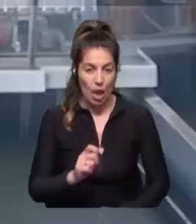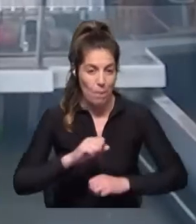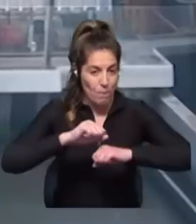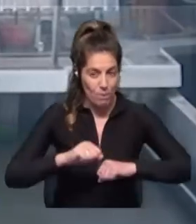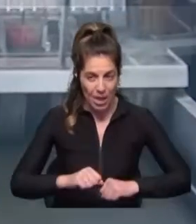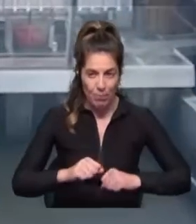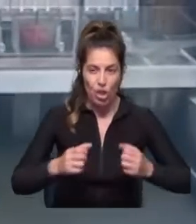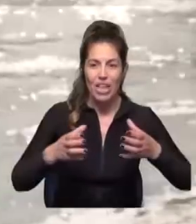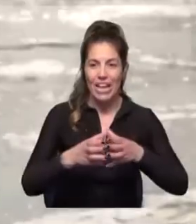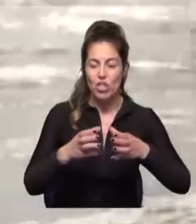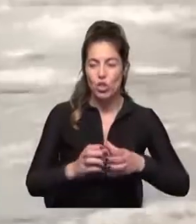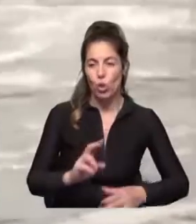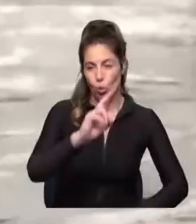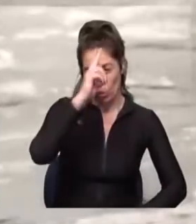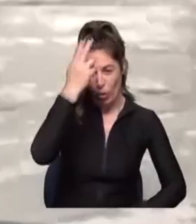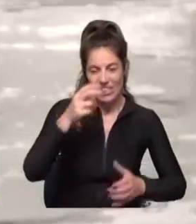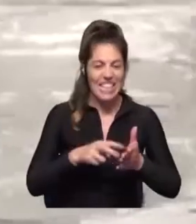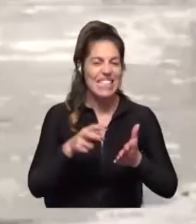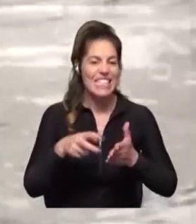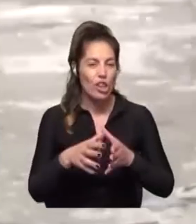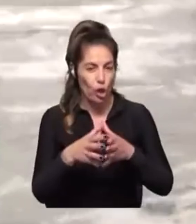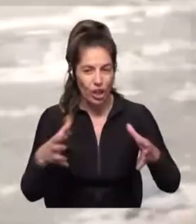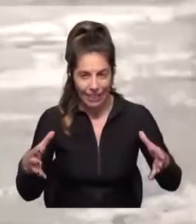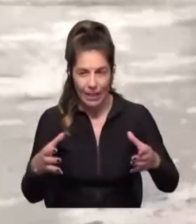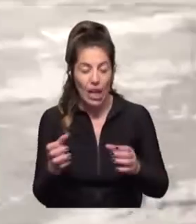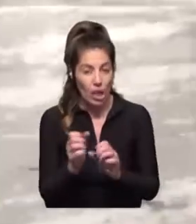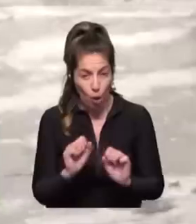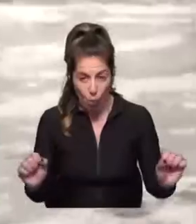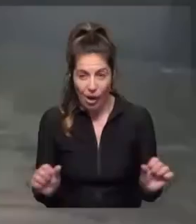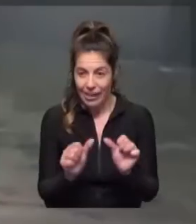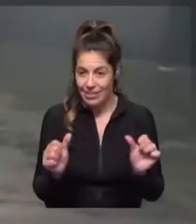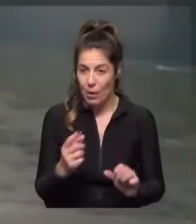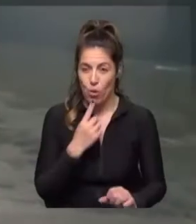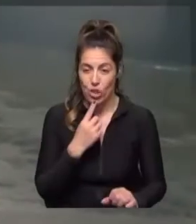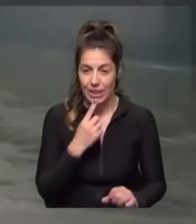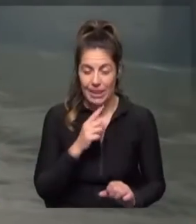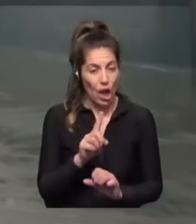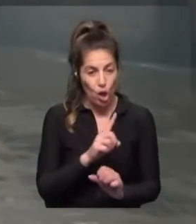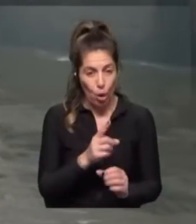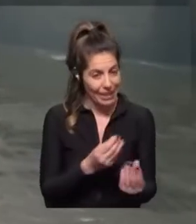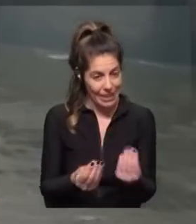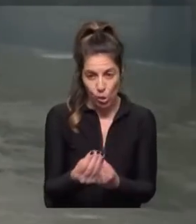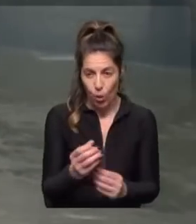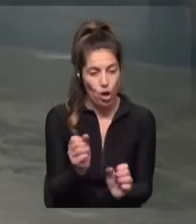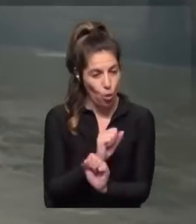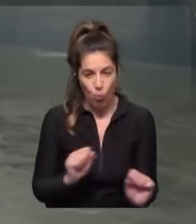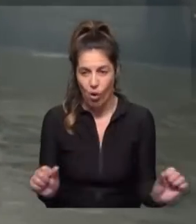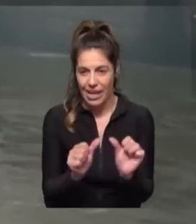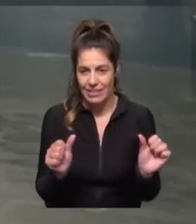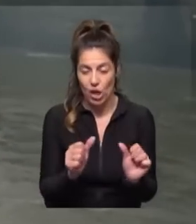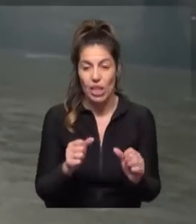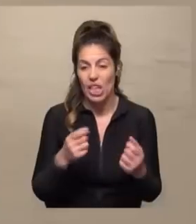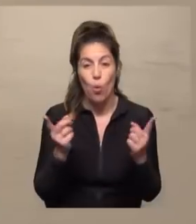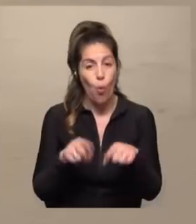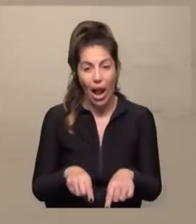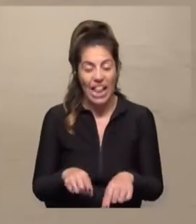de la delegación uruguaya en Salto grande no poder hacer política mientras están ocupando lugar como no la puede hacer el director de ute